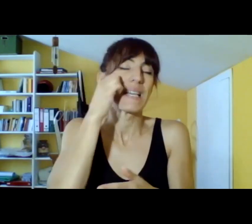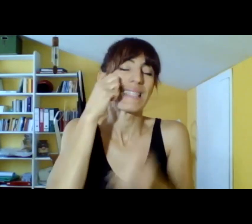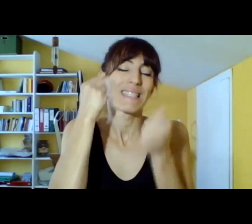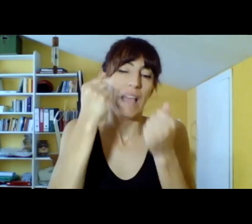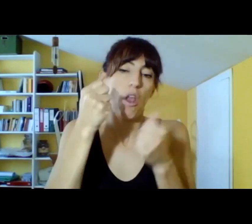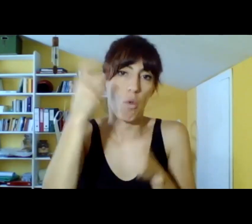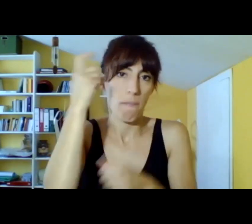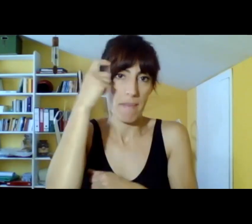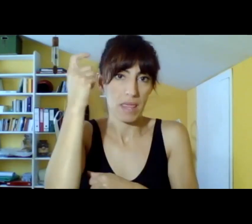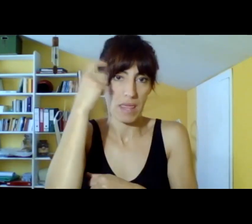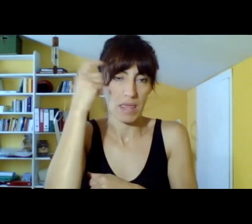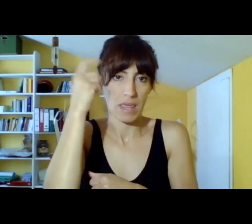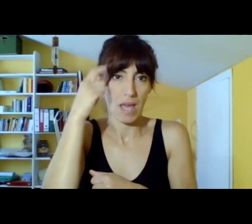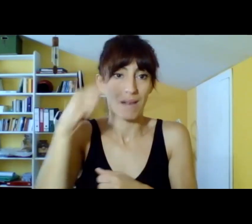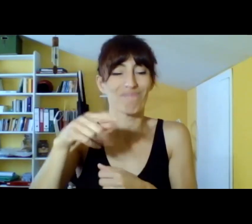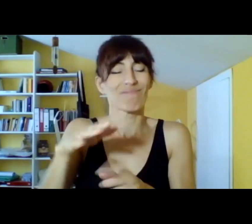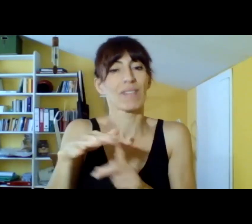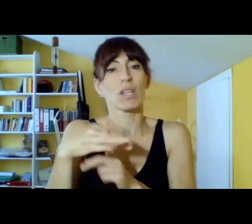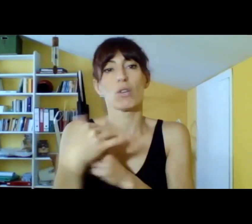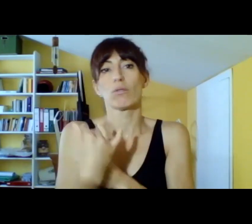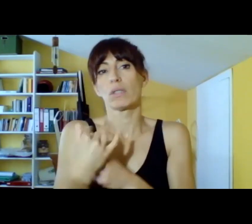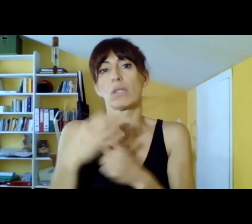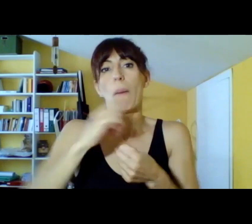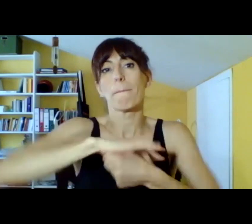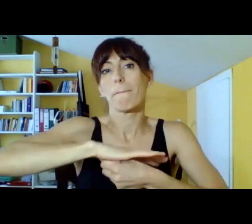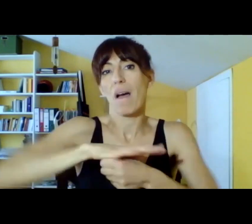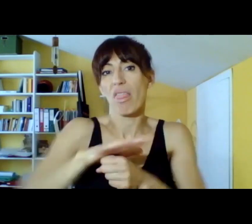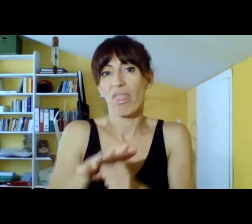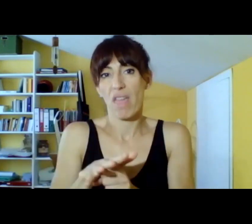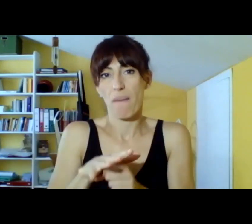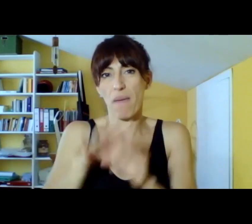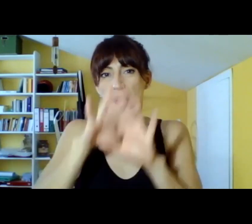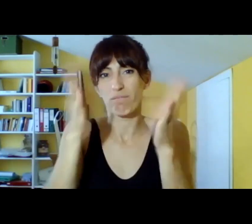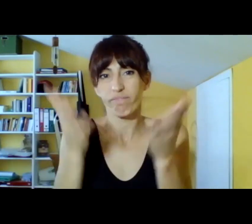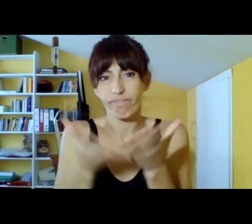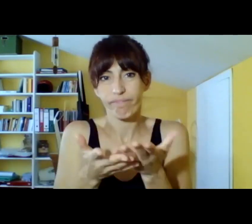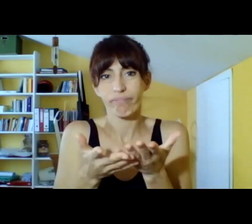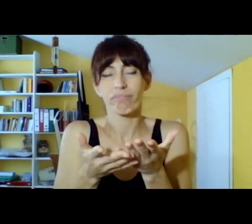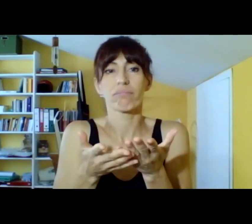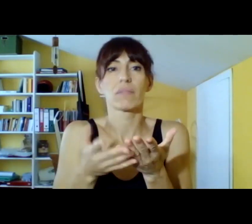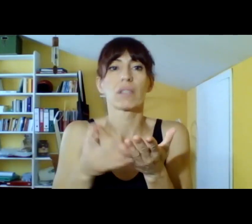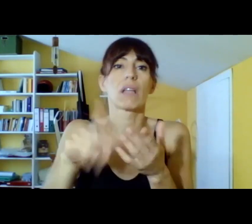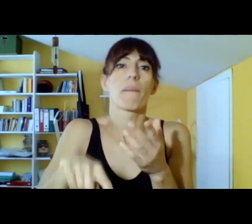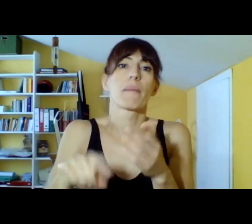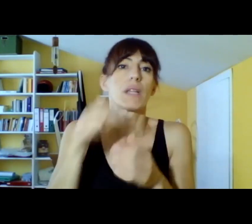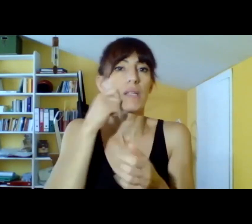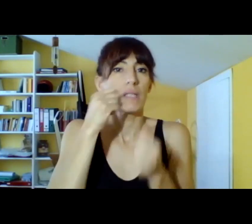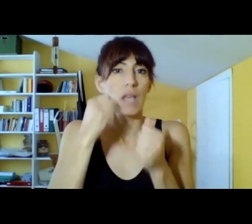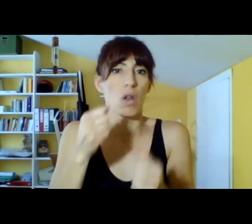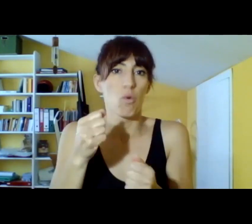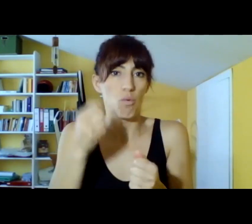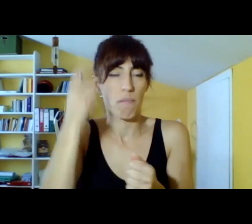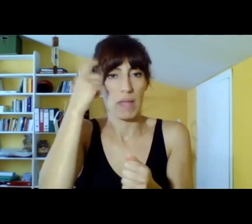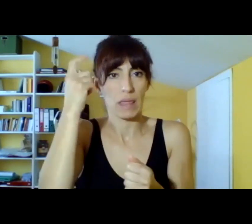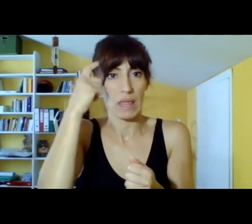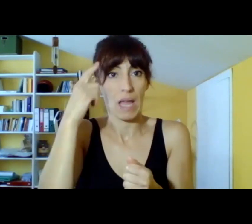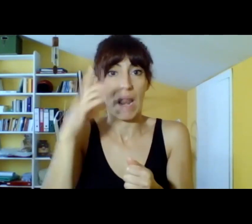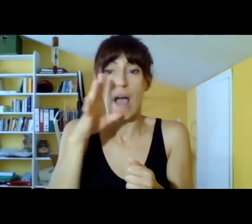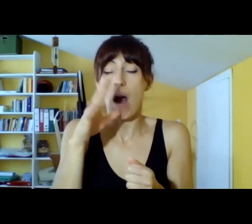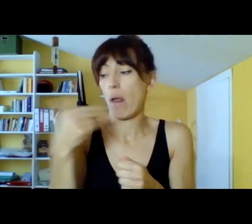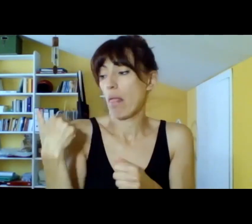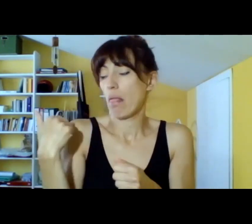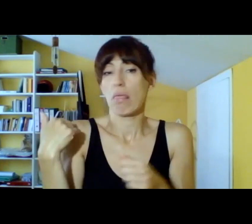de, digamos, pandemia en salud mental que estamos viviendo. Tenemos recién estrenado en marzo la nueva